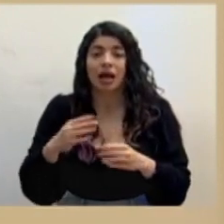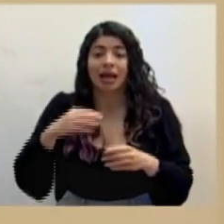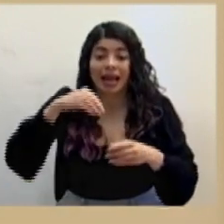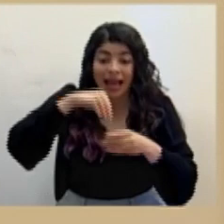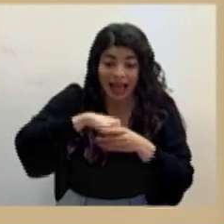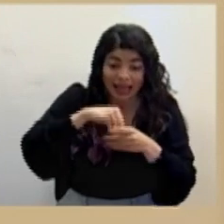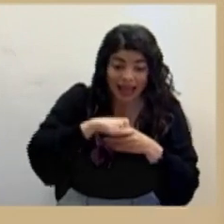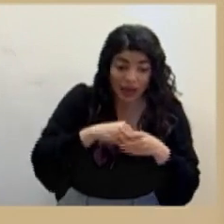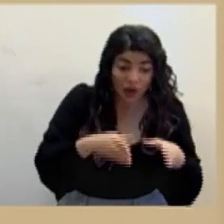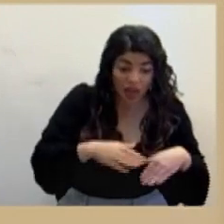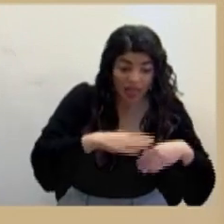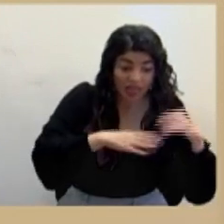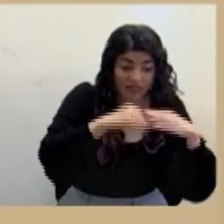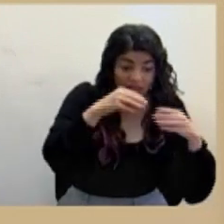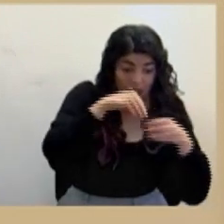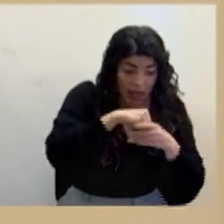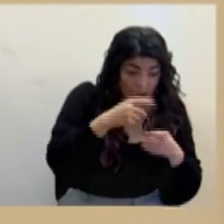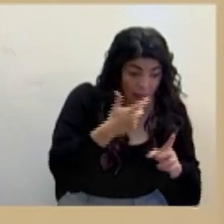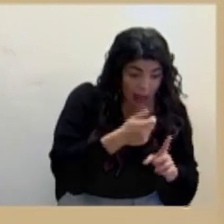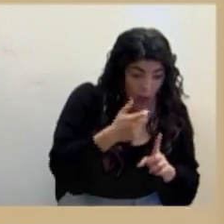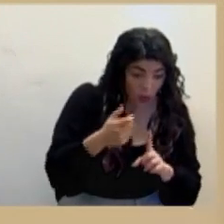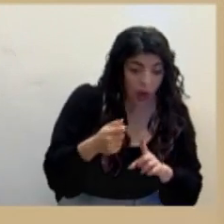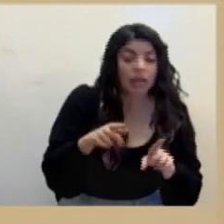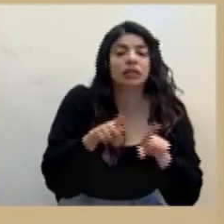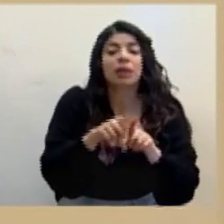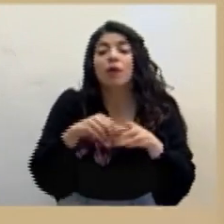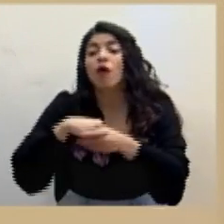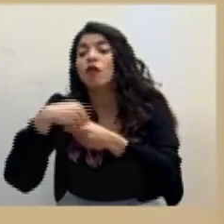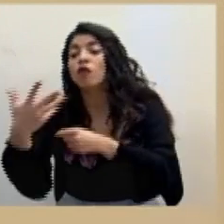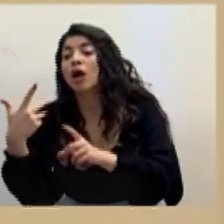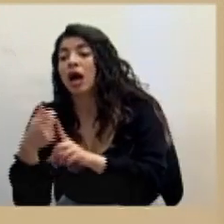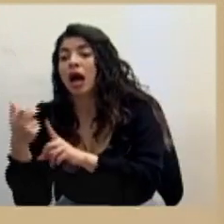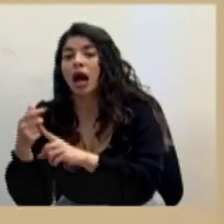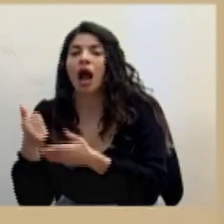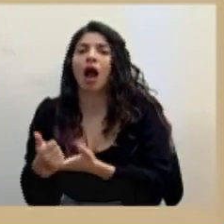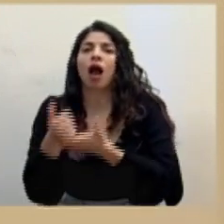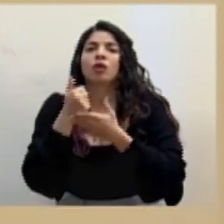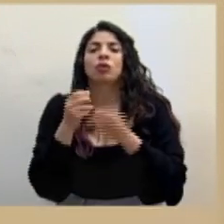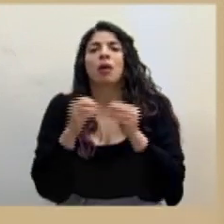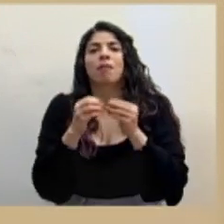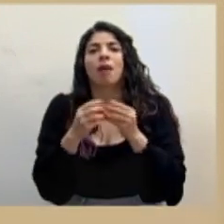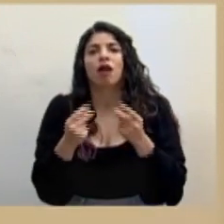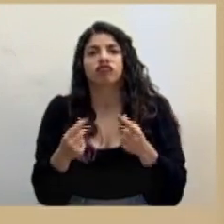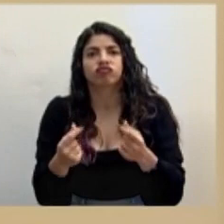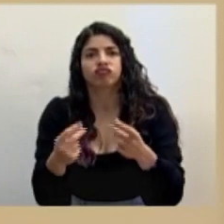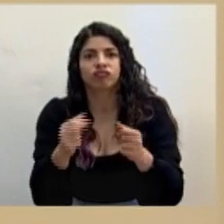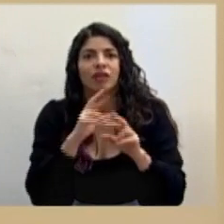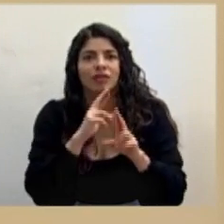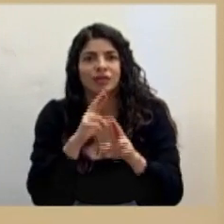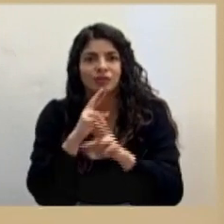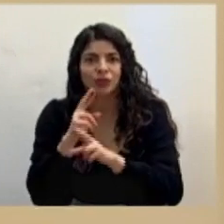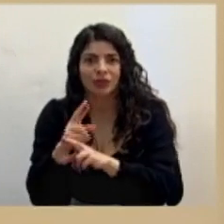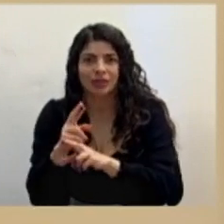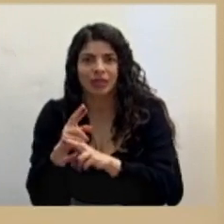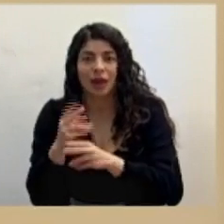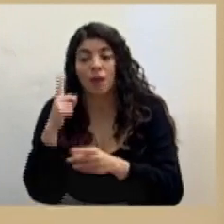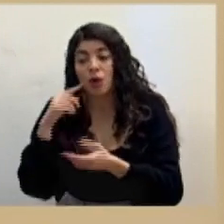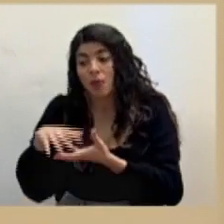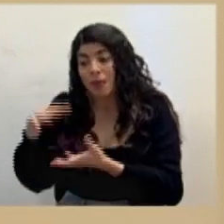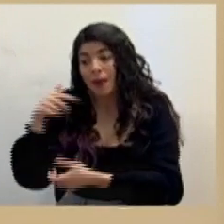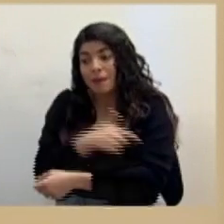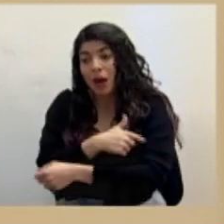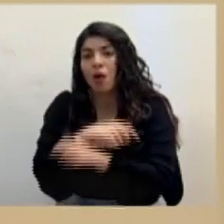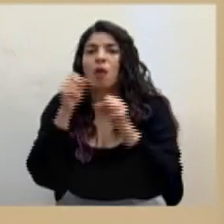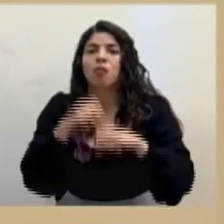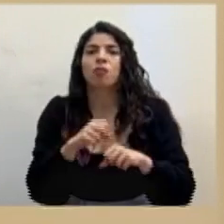como extramuros, van a permitir aumentar la capacidad resolutiva en relación con la cantidad de vacuna disponible.